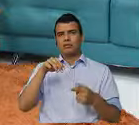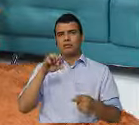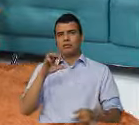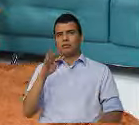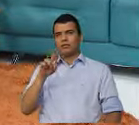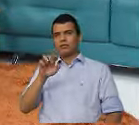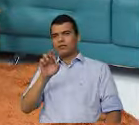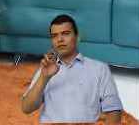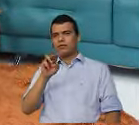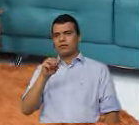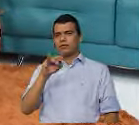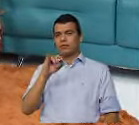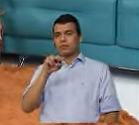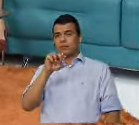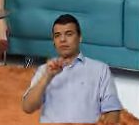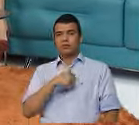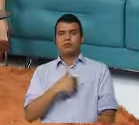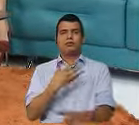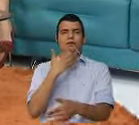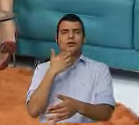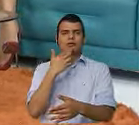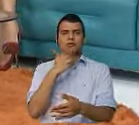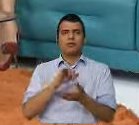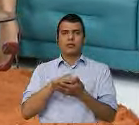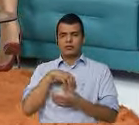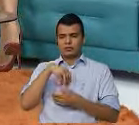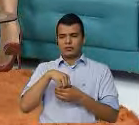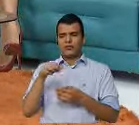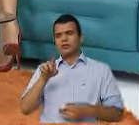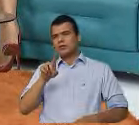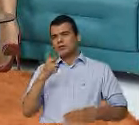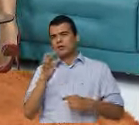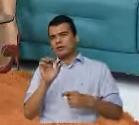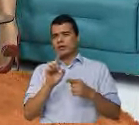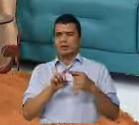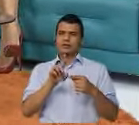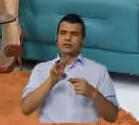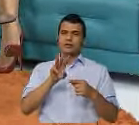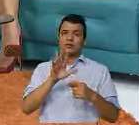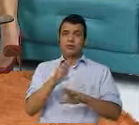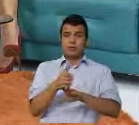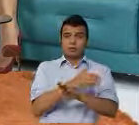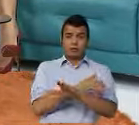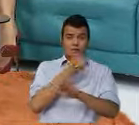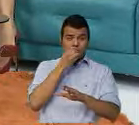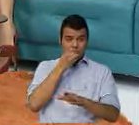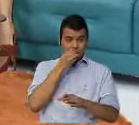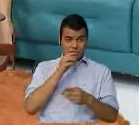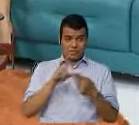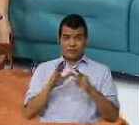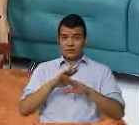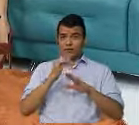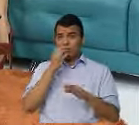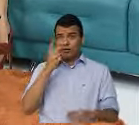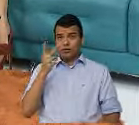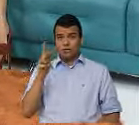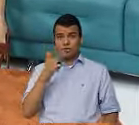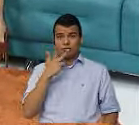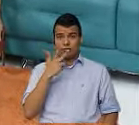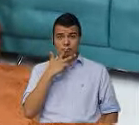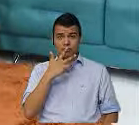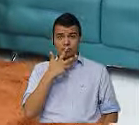niveles de azúcar son de entre 120 y 135 en ayunas. Y después del almuerzo, cuando me la tomo